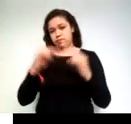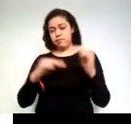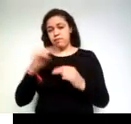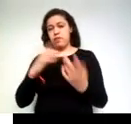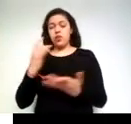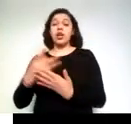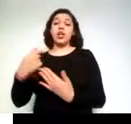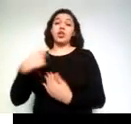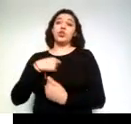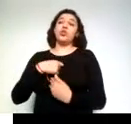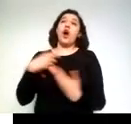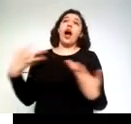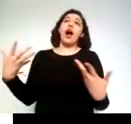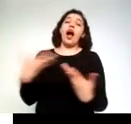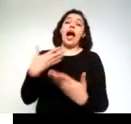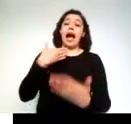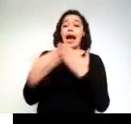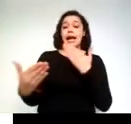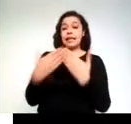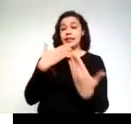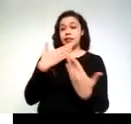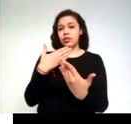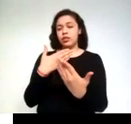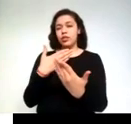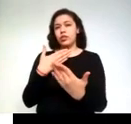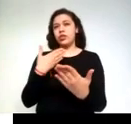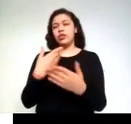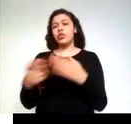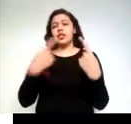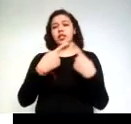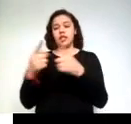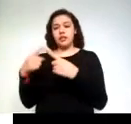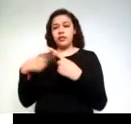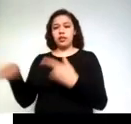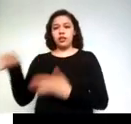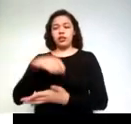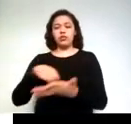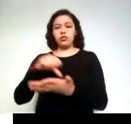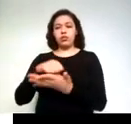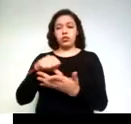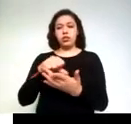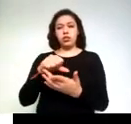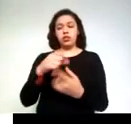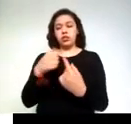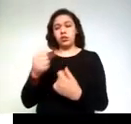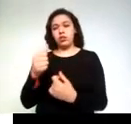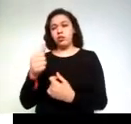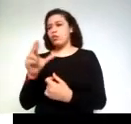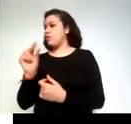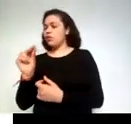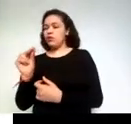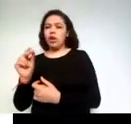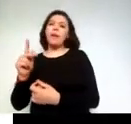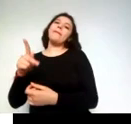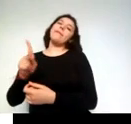haciendo acciones muy diferentes en un centro que en otro. Por supuesto,